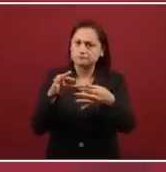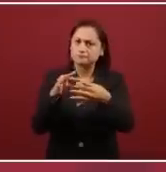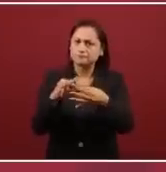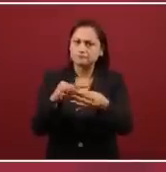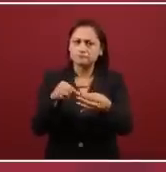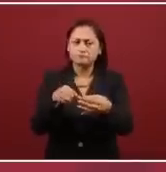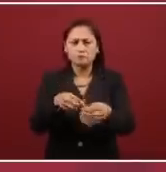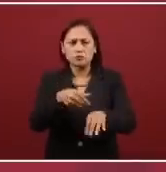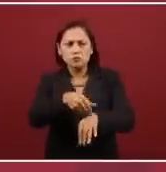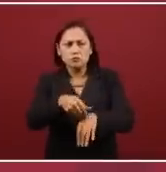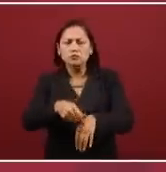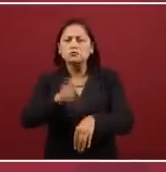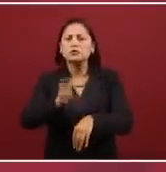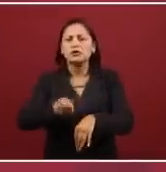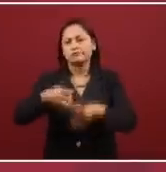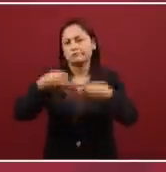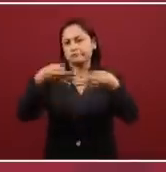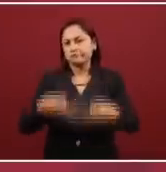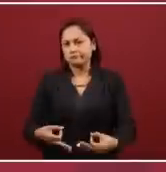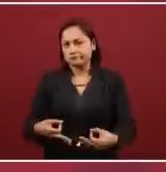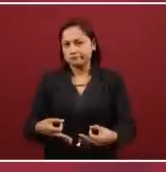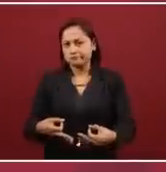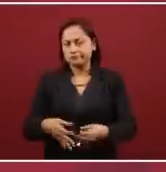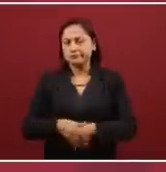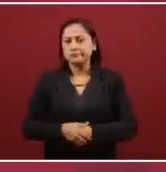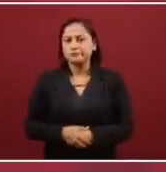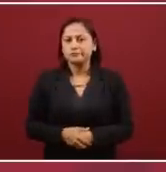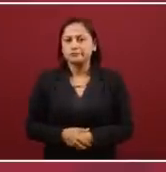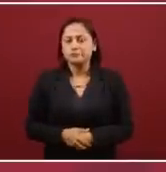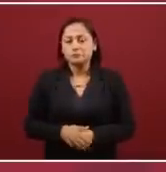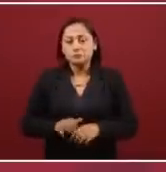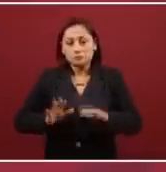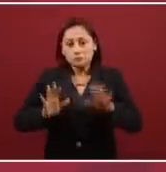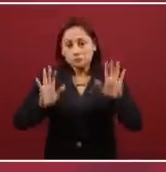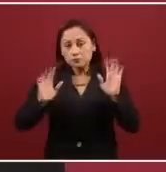oficiales, es decir, es lo que